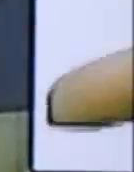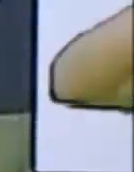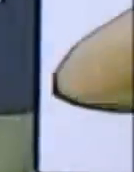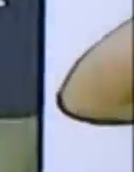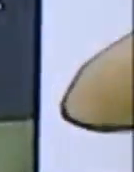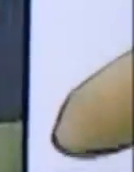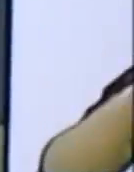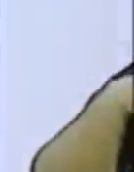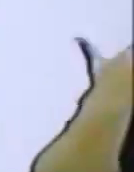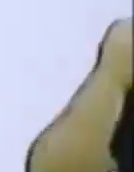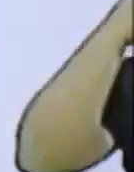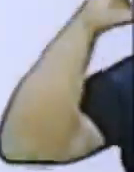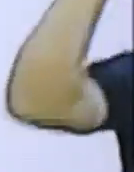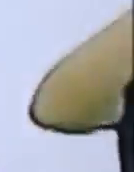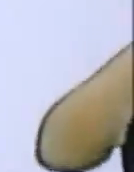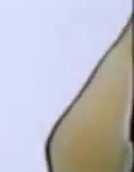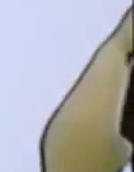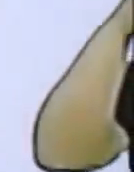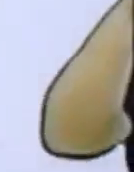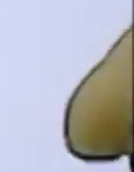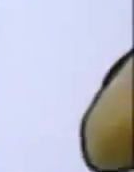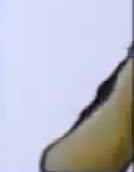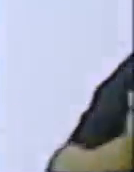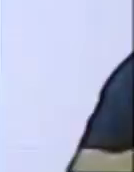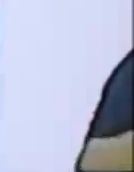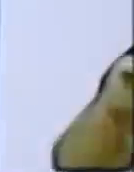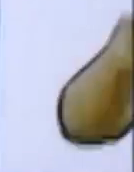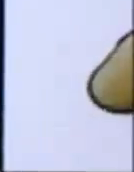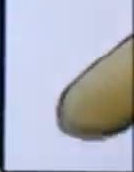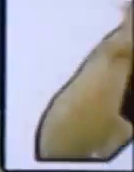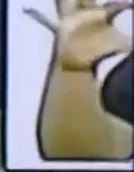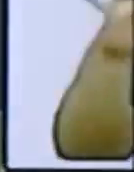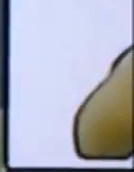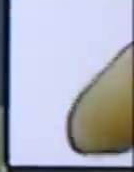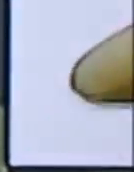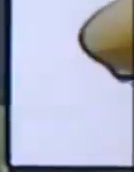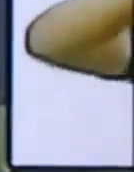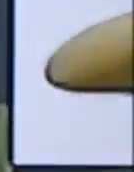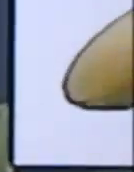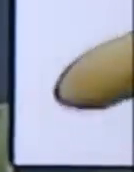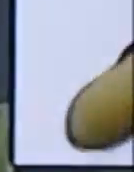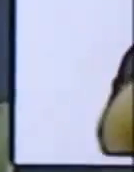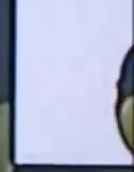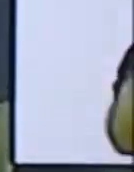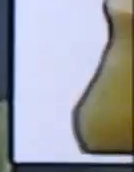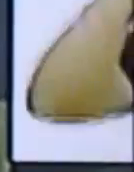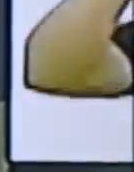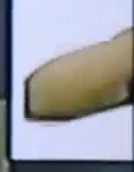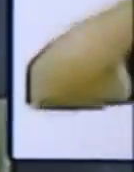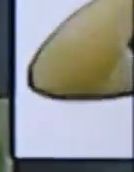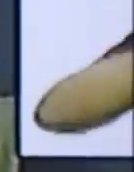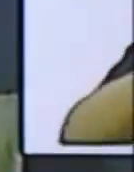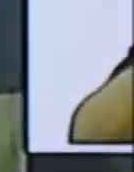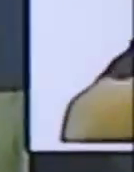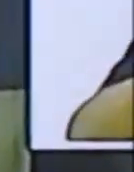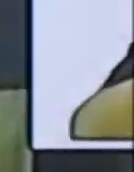senda de la unidad y armonía que tanto necesita y que a mí me